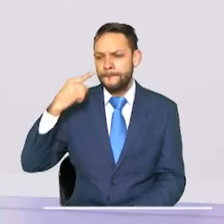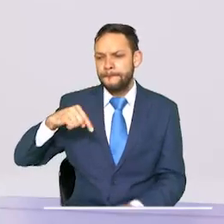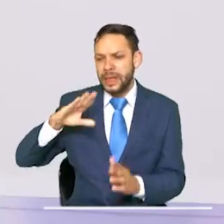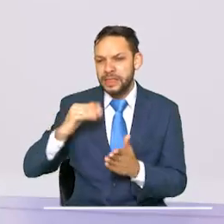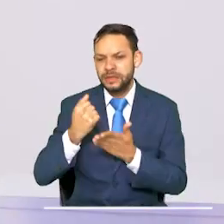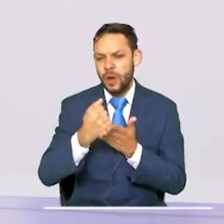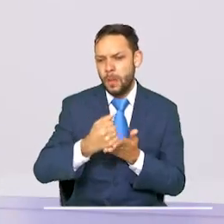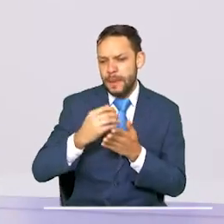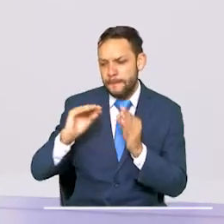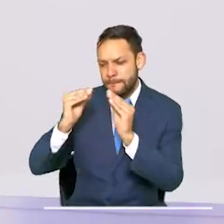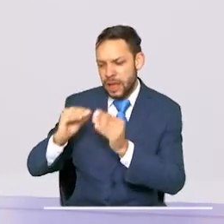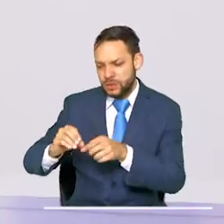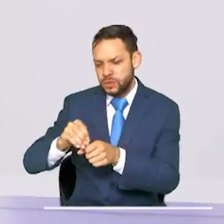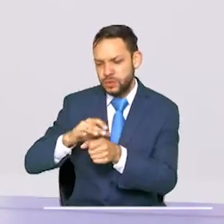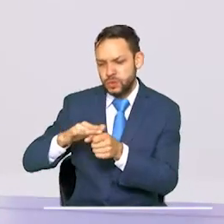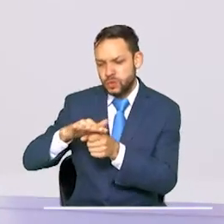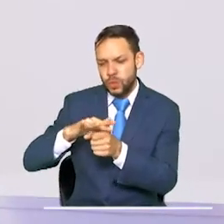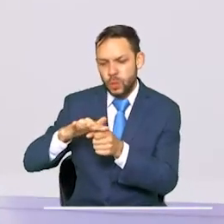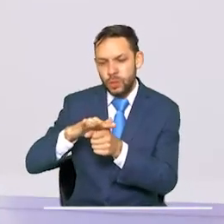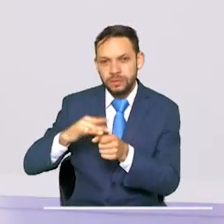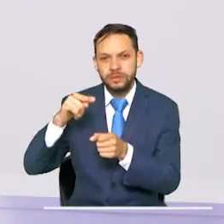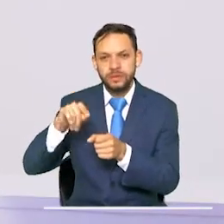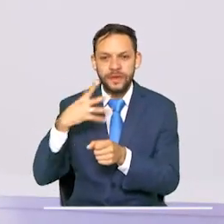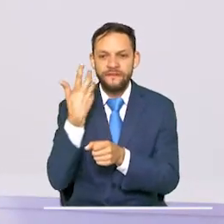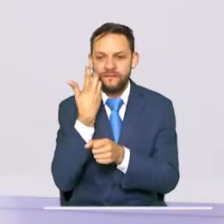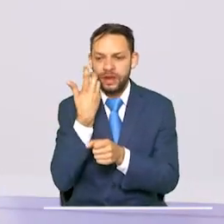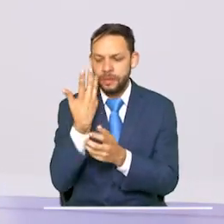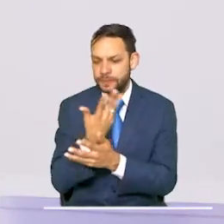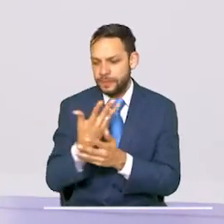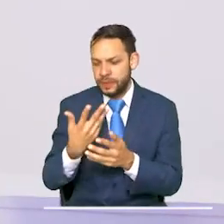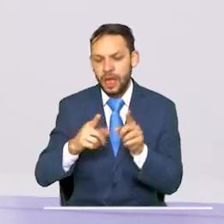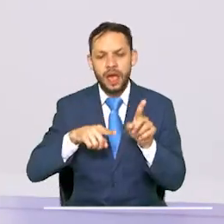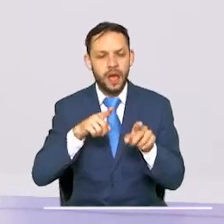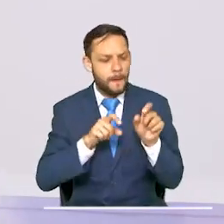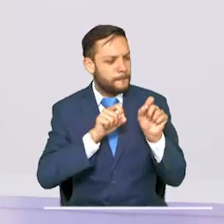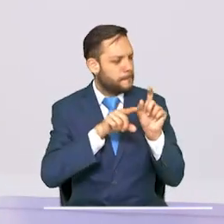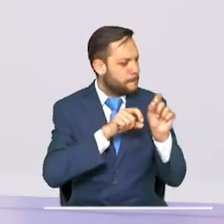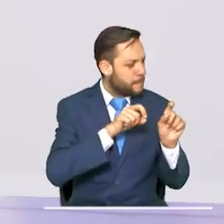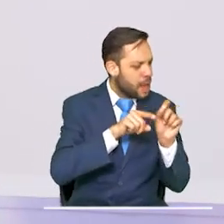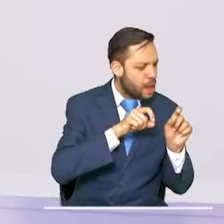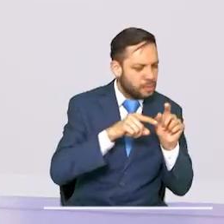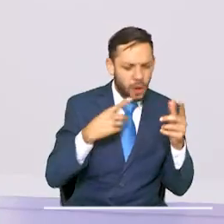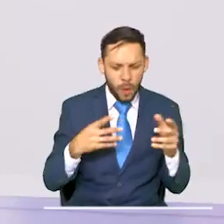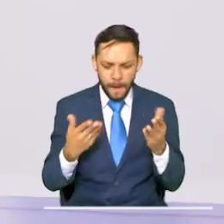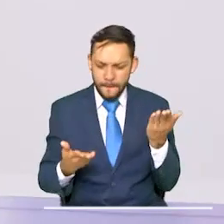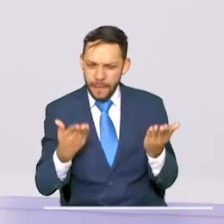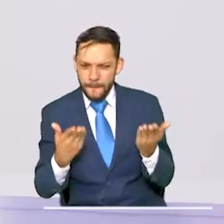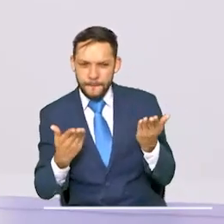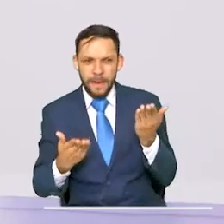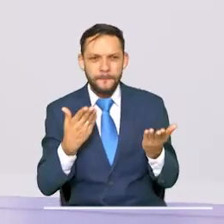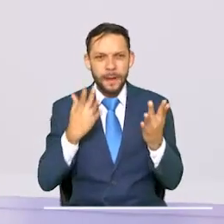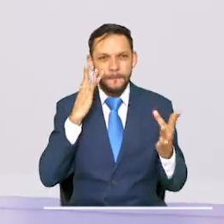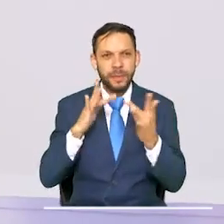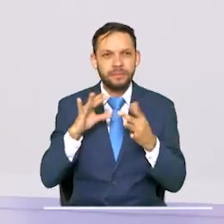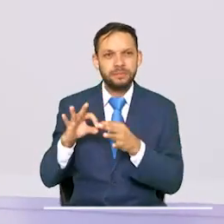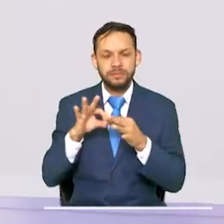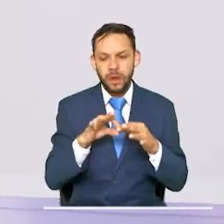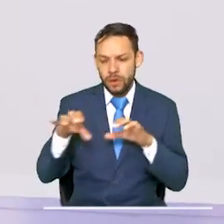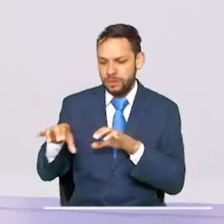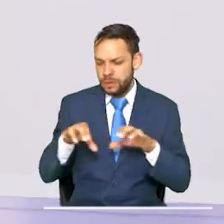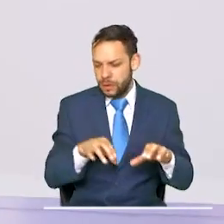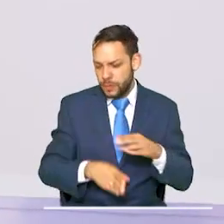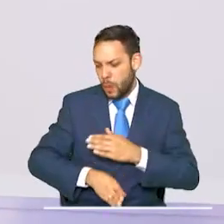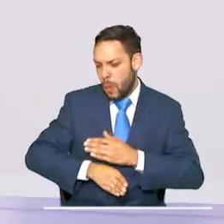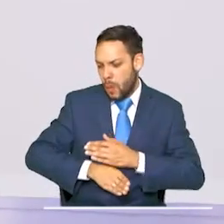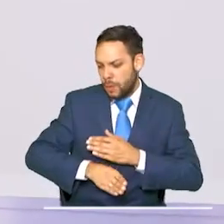compleja la situación de salud y enfermedad es uno hacerse preguntas diferentes, es uno complejizar la situación para poder dar unas respuestas complejas. Y